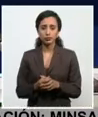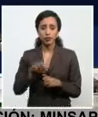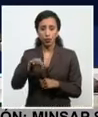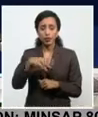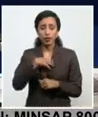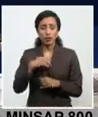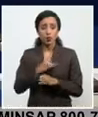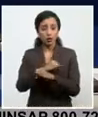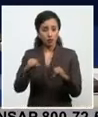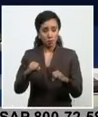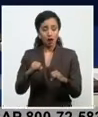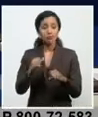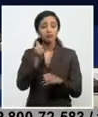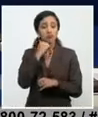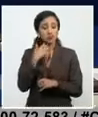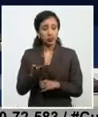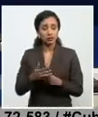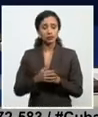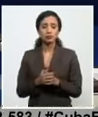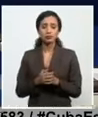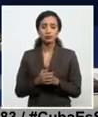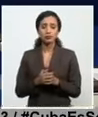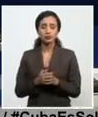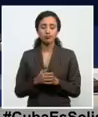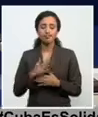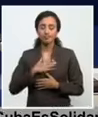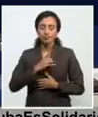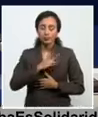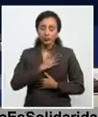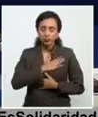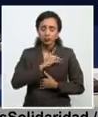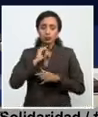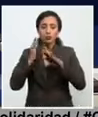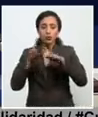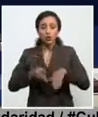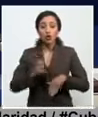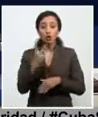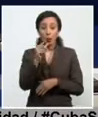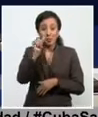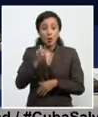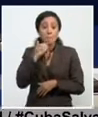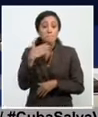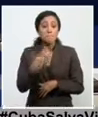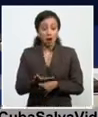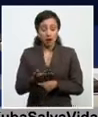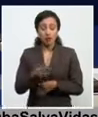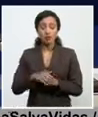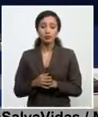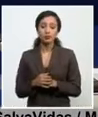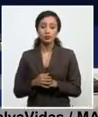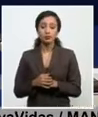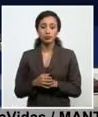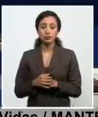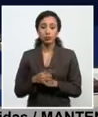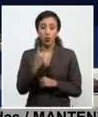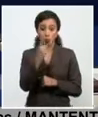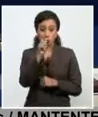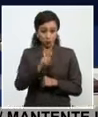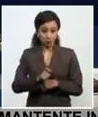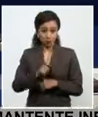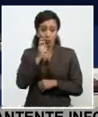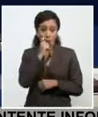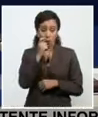también el doloroso fallecimiento de 2 personas más. Uno de los fallecidos es un hombre